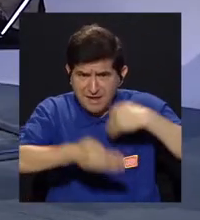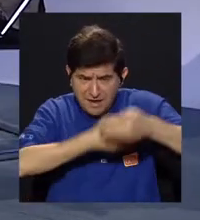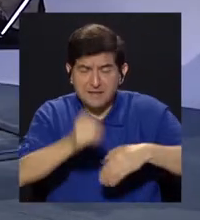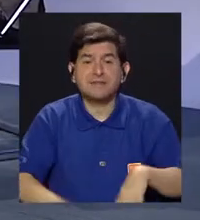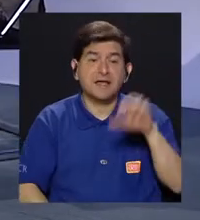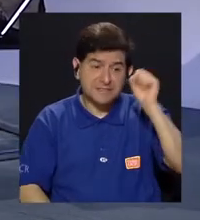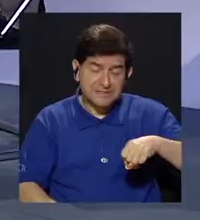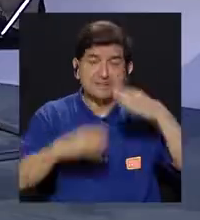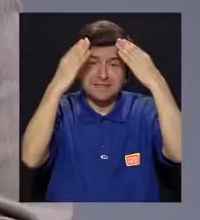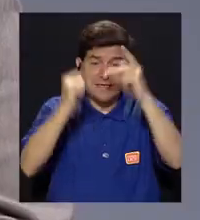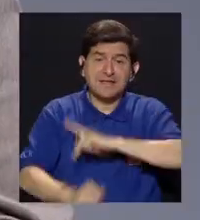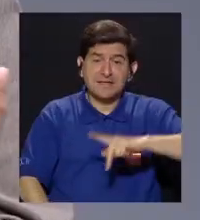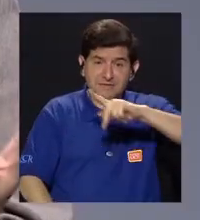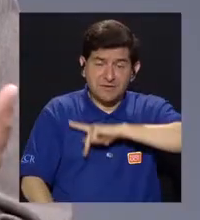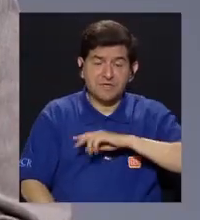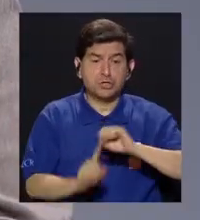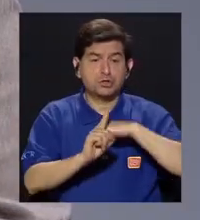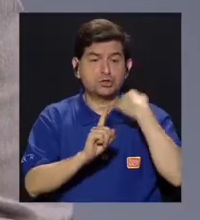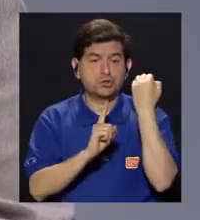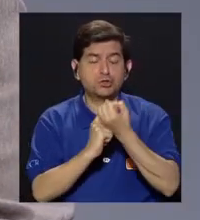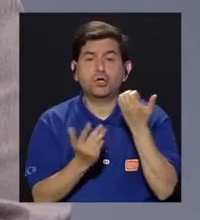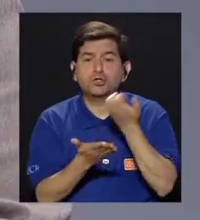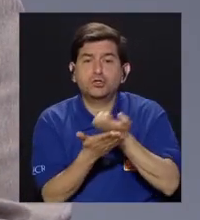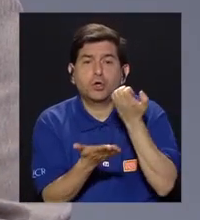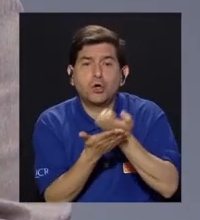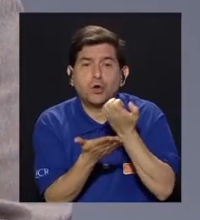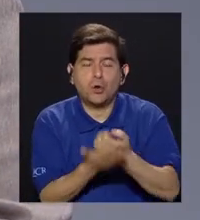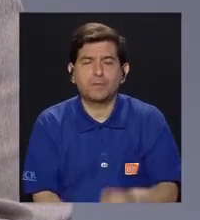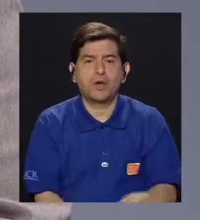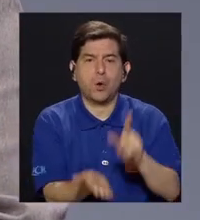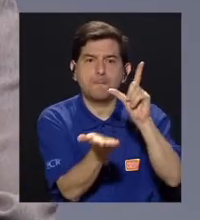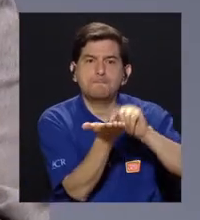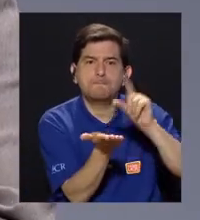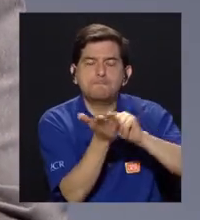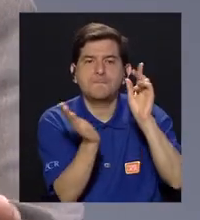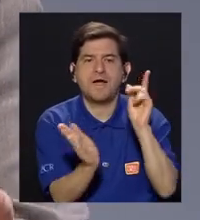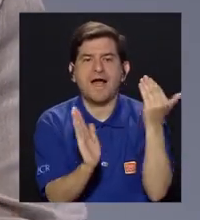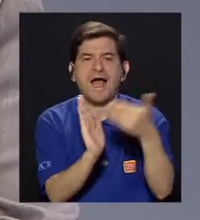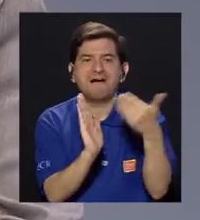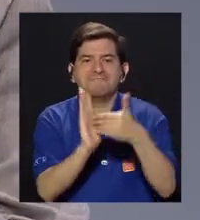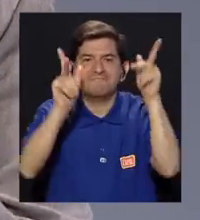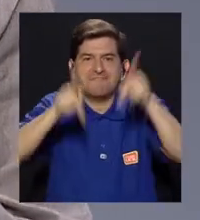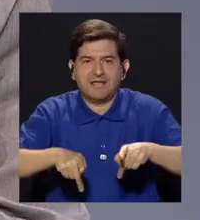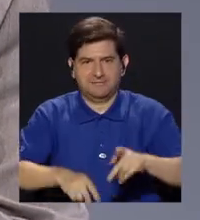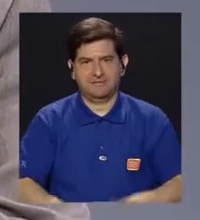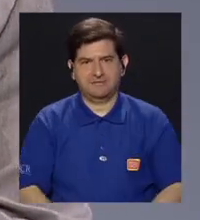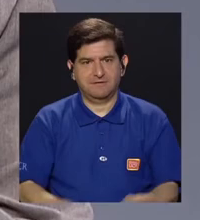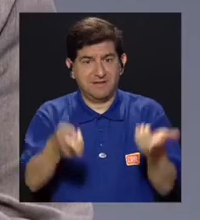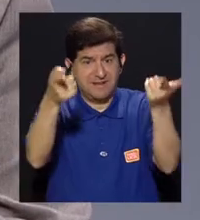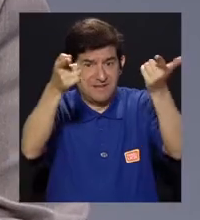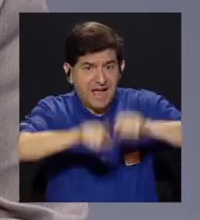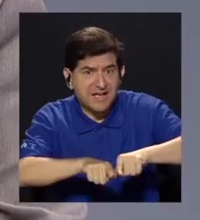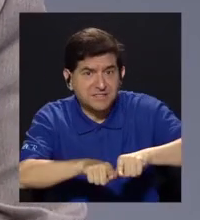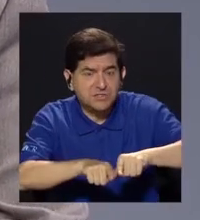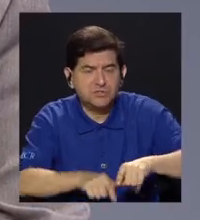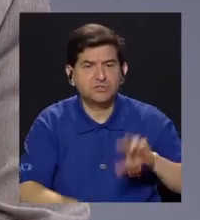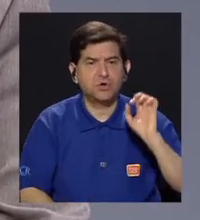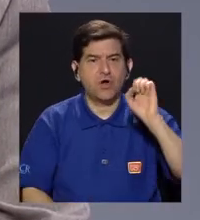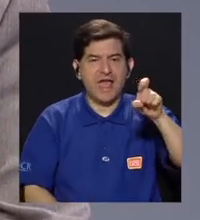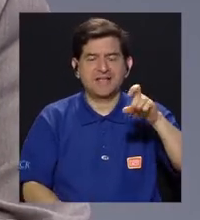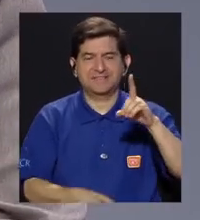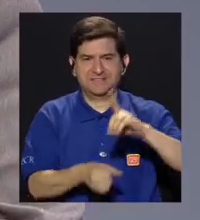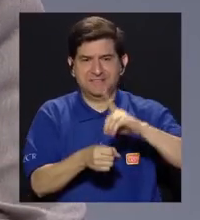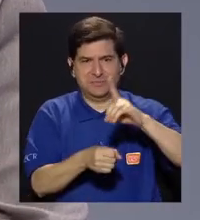plantea claro y esos son datos personales de carácter socioeconómico y su publicación pueden afectar a la persona y en el caso